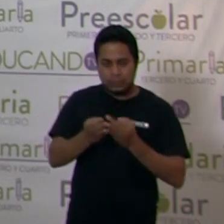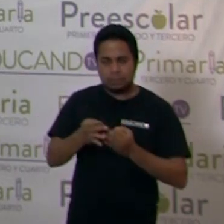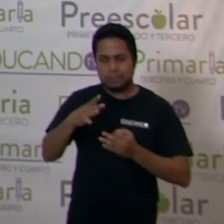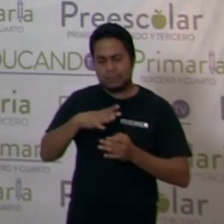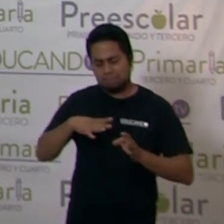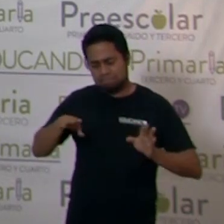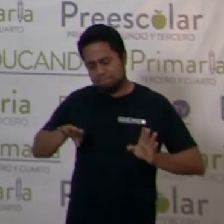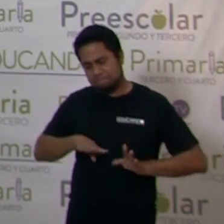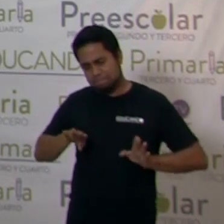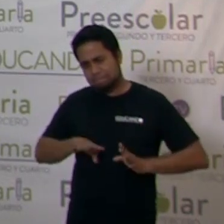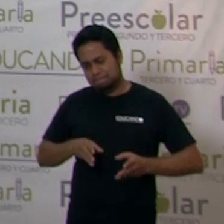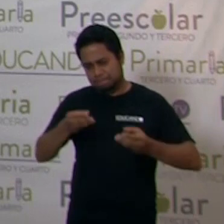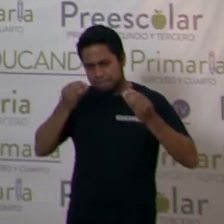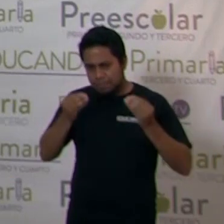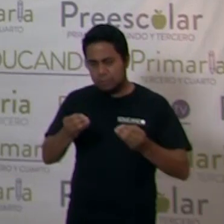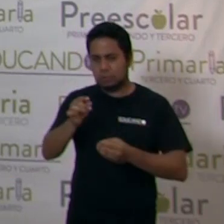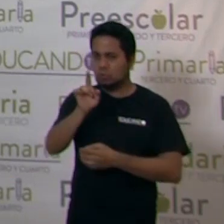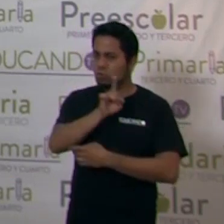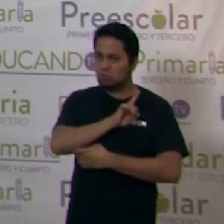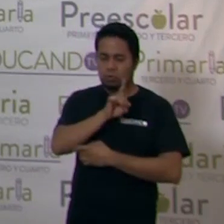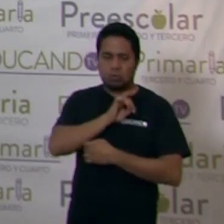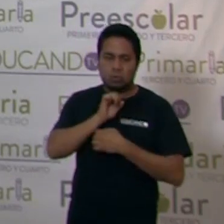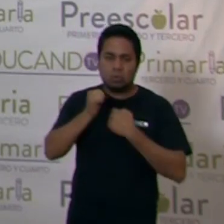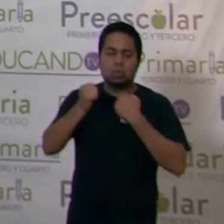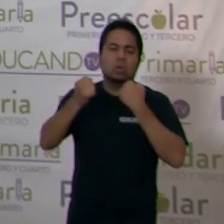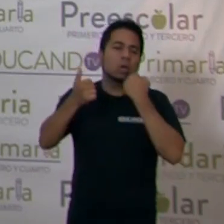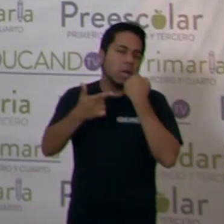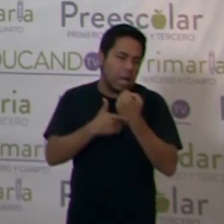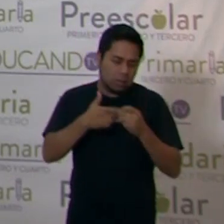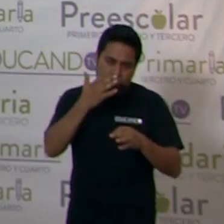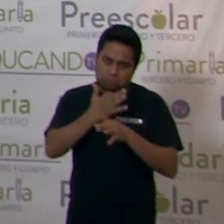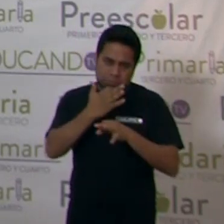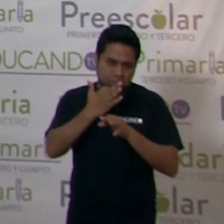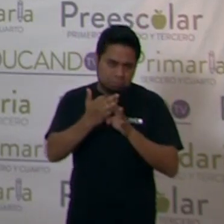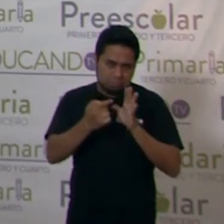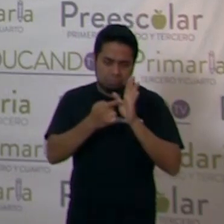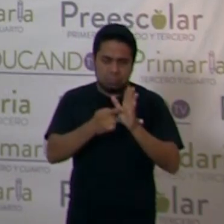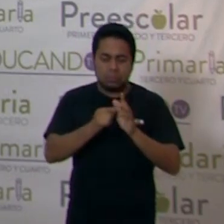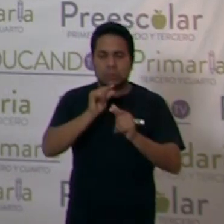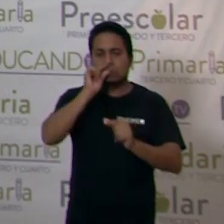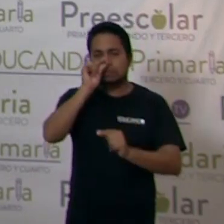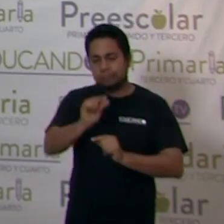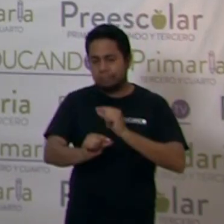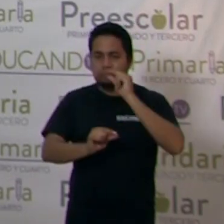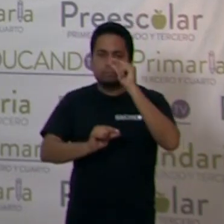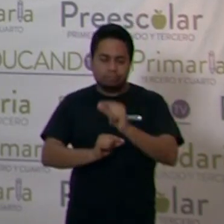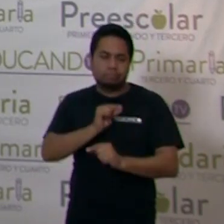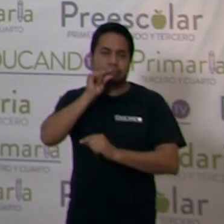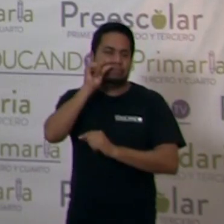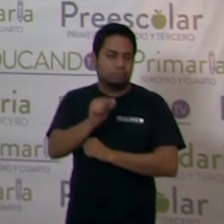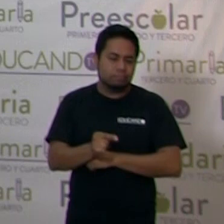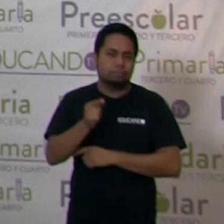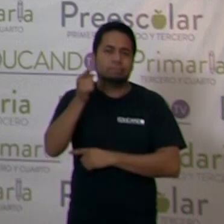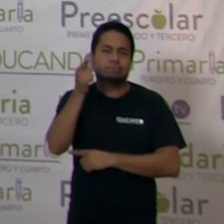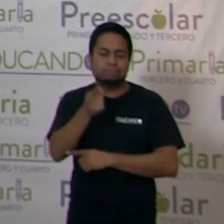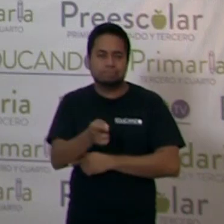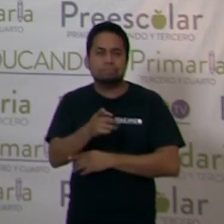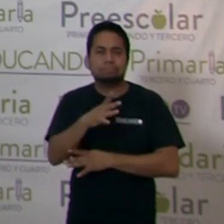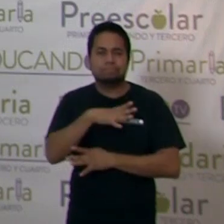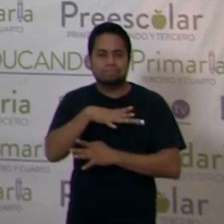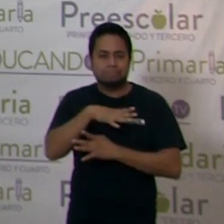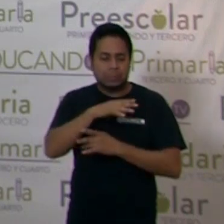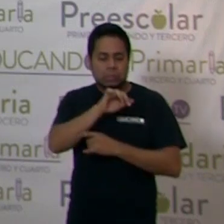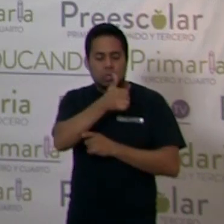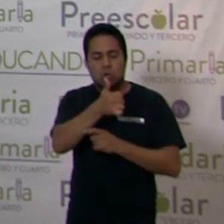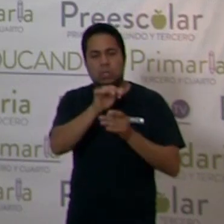más características Solamente vamos a ver algunas y poco a poco vas a ir incrementando o vas a ir conociendo